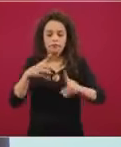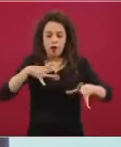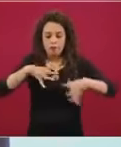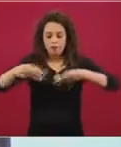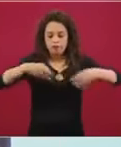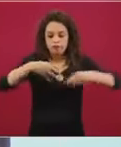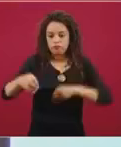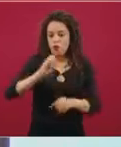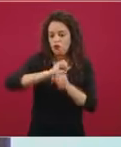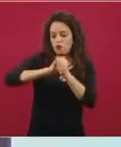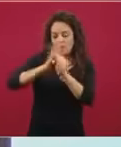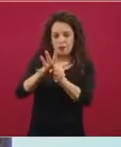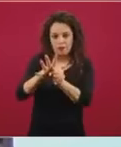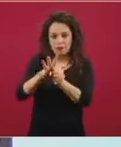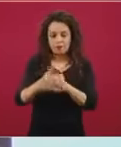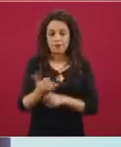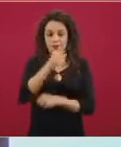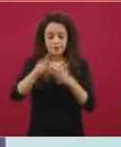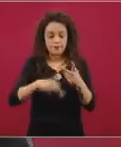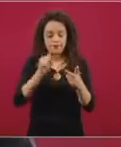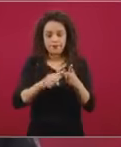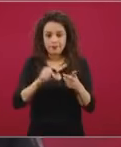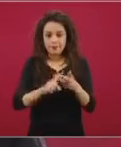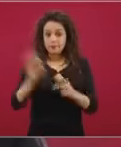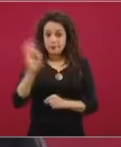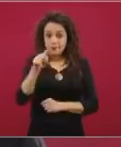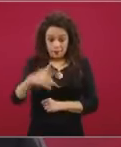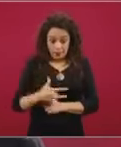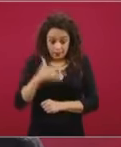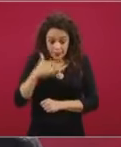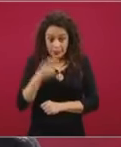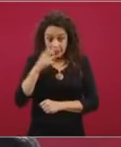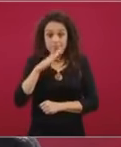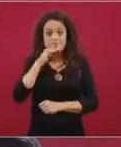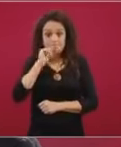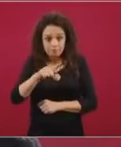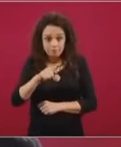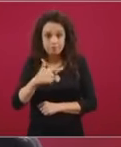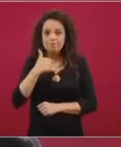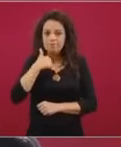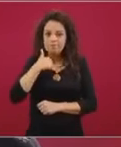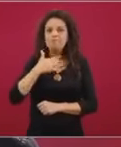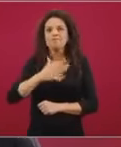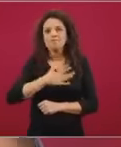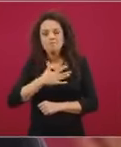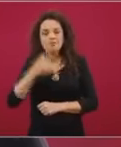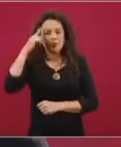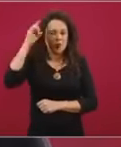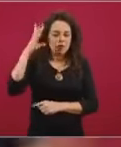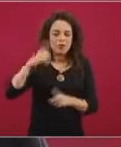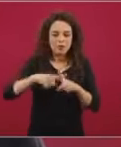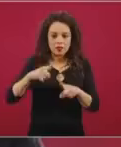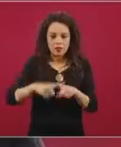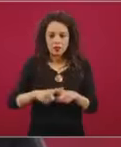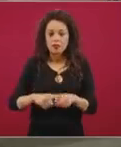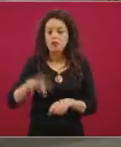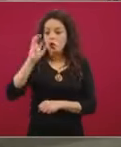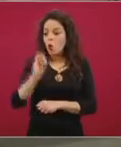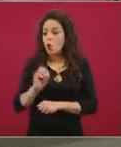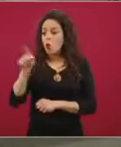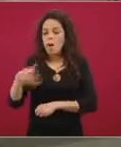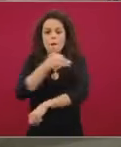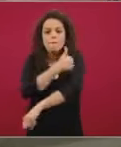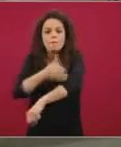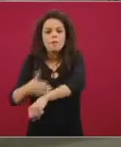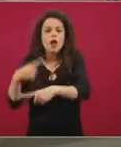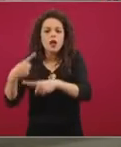si además de tener esos síntomas y ya piensa que pudiera tener COVID-19 o su familiar tuviera los